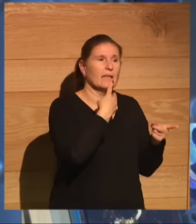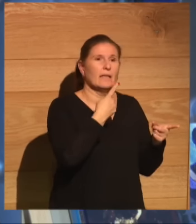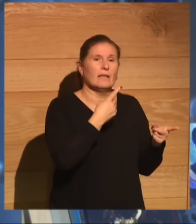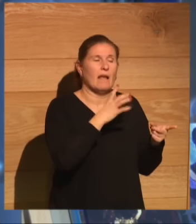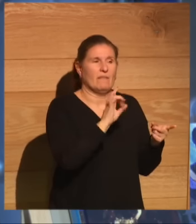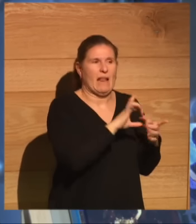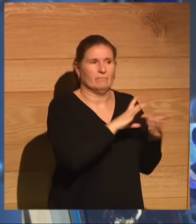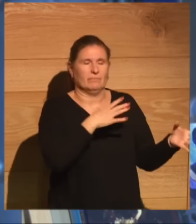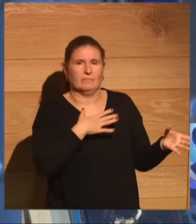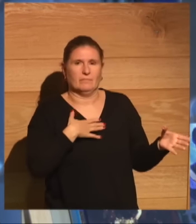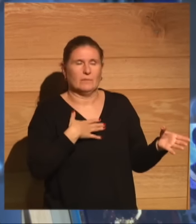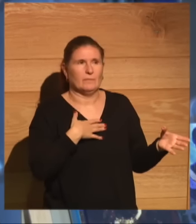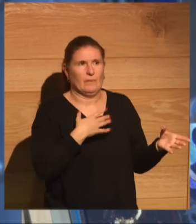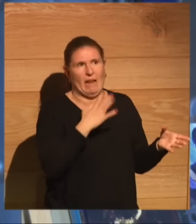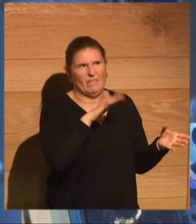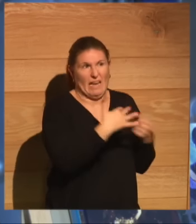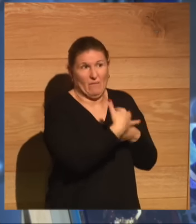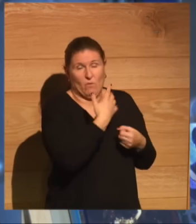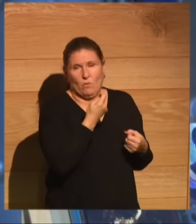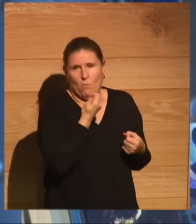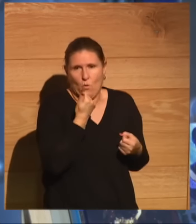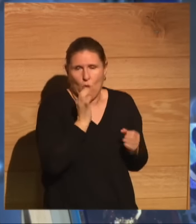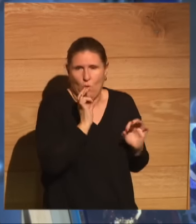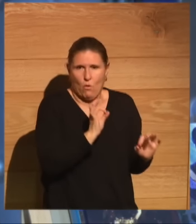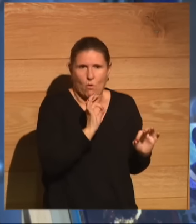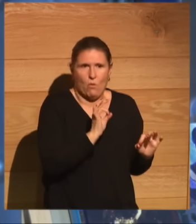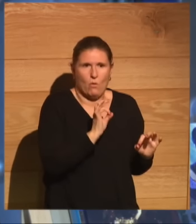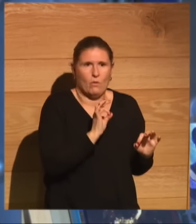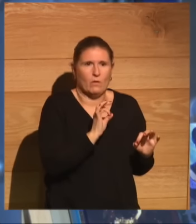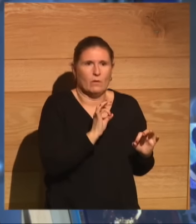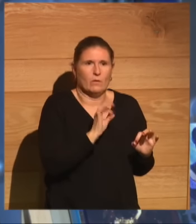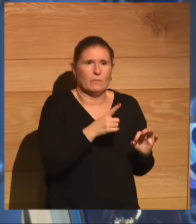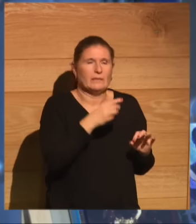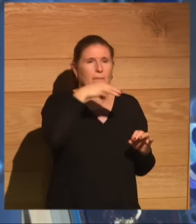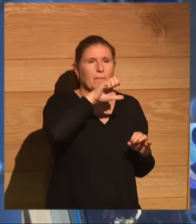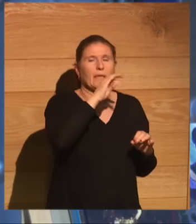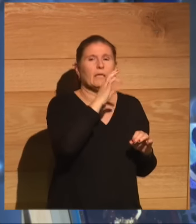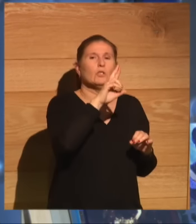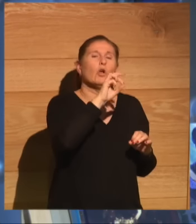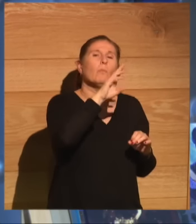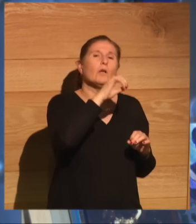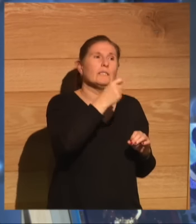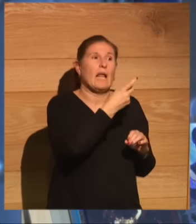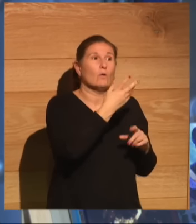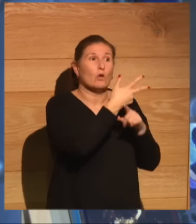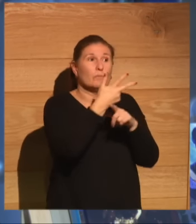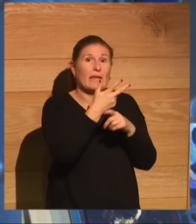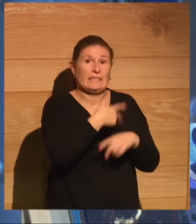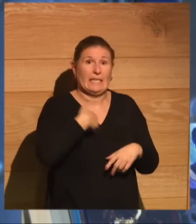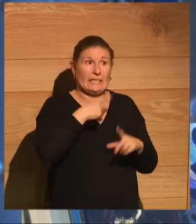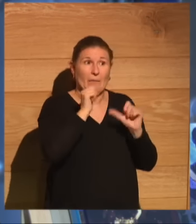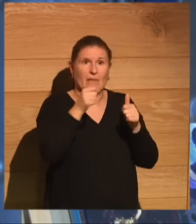suerte, porque son influencias que son localizables y no pasa nada, sobre todo Metrópolis en algunos planos generales al